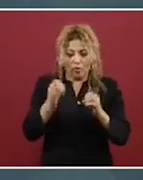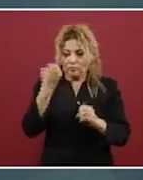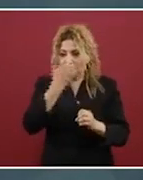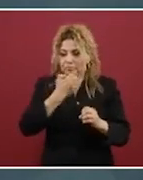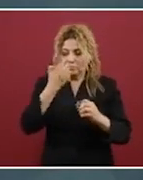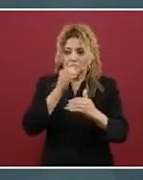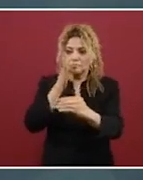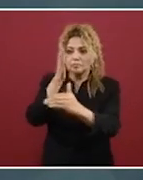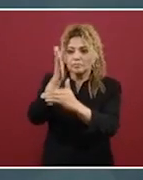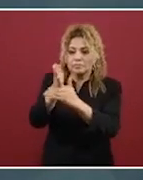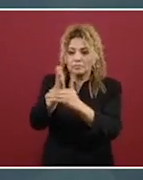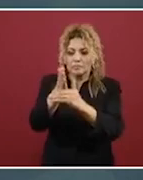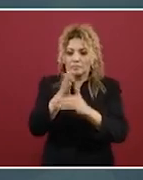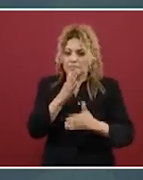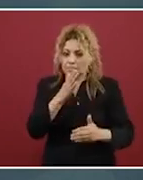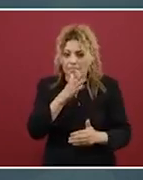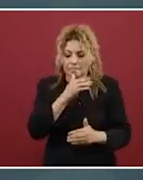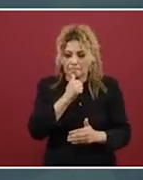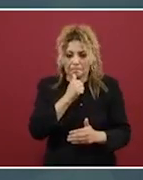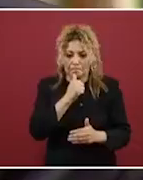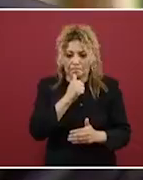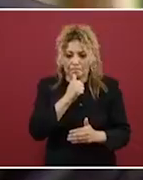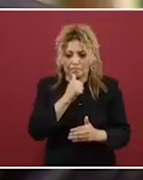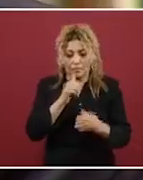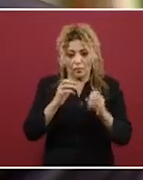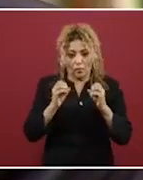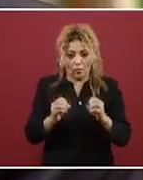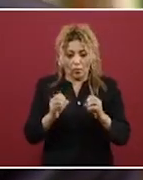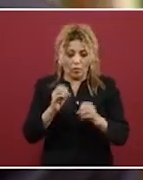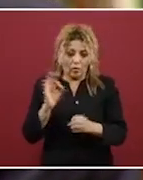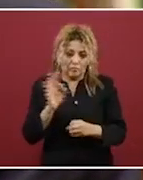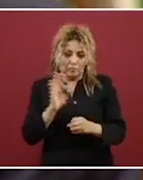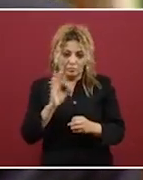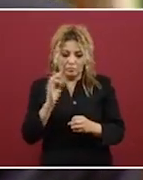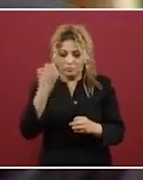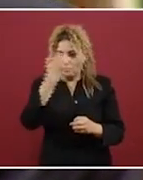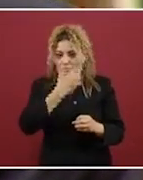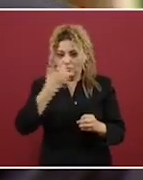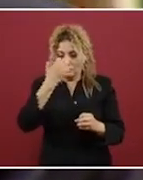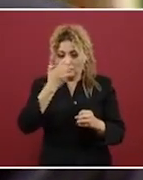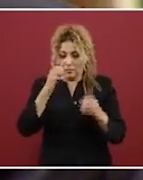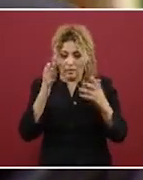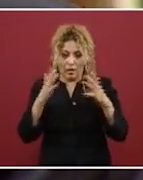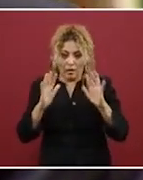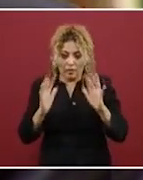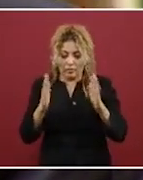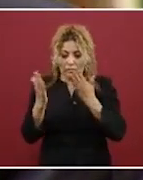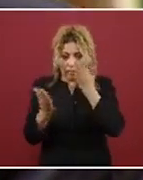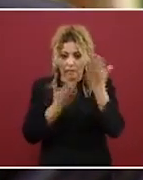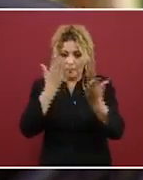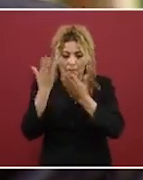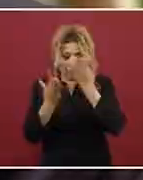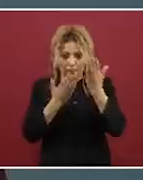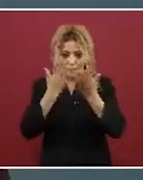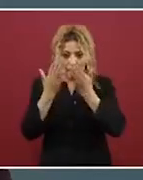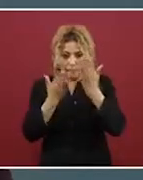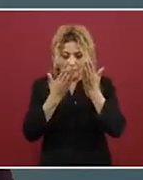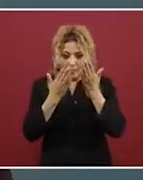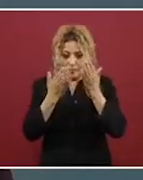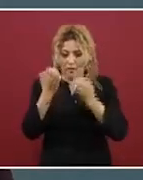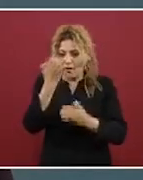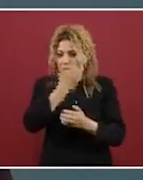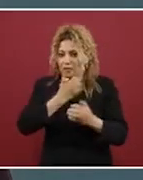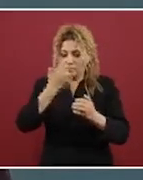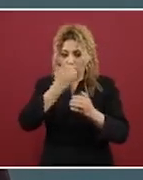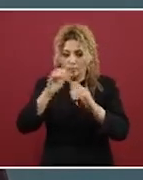se está estudiando qué no abandonen